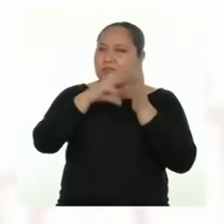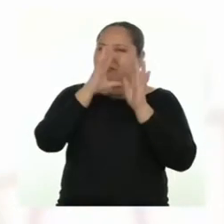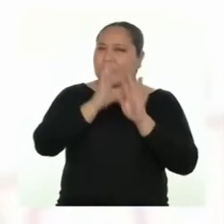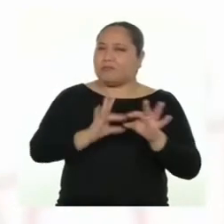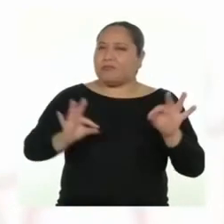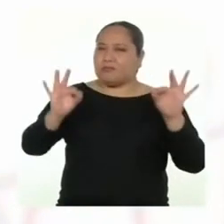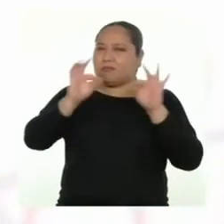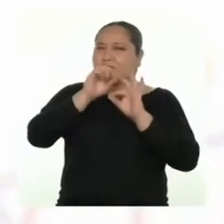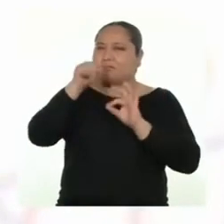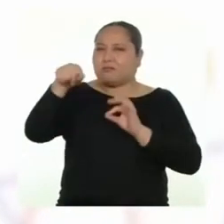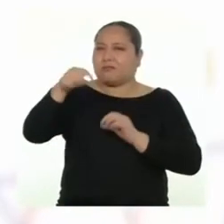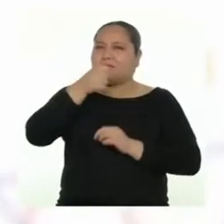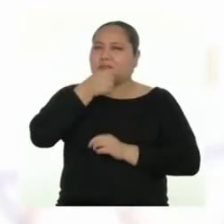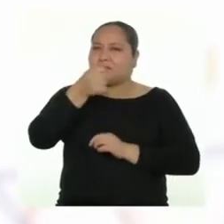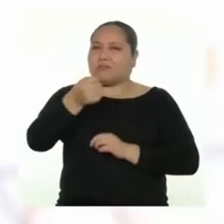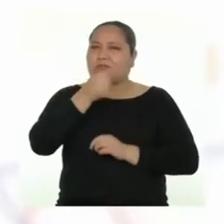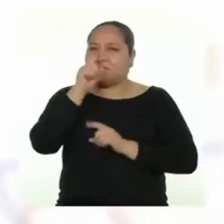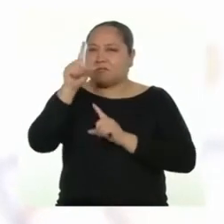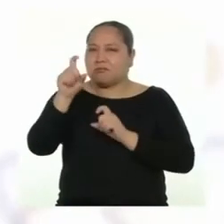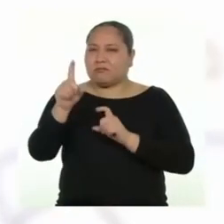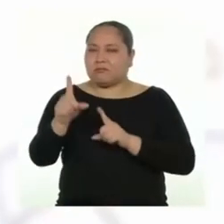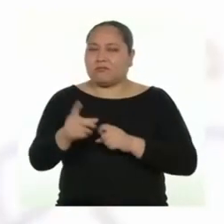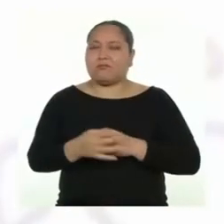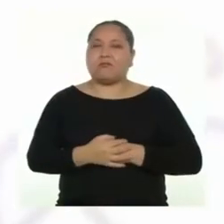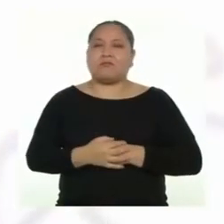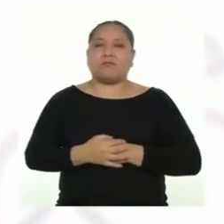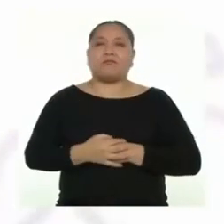entrevista?